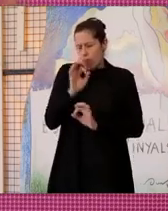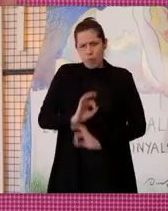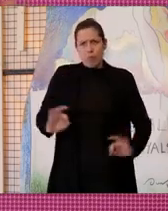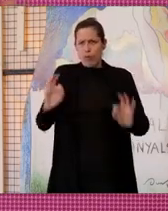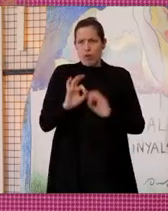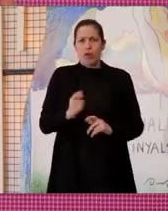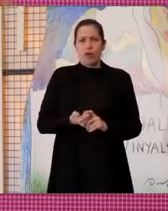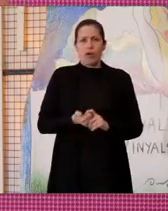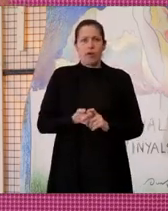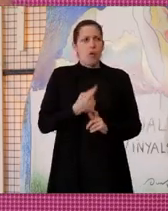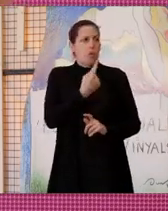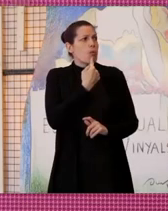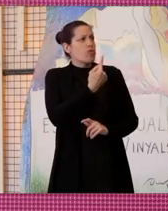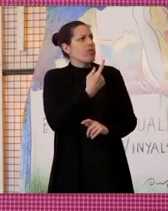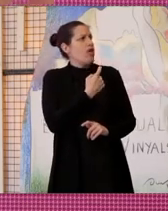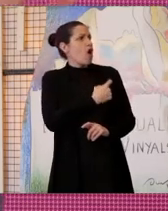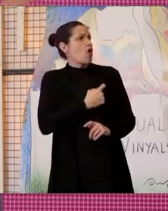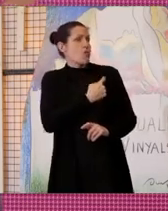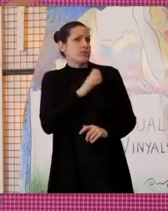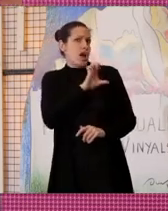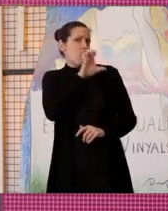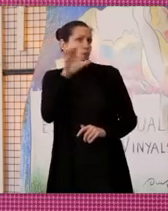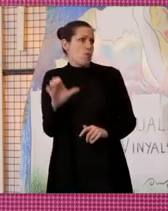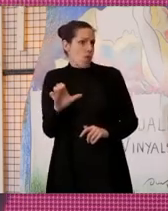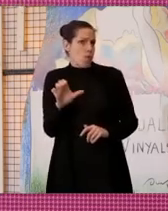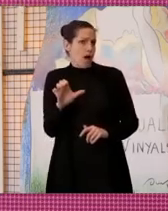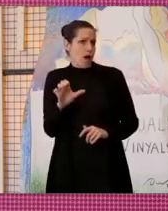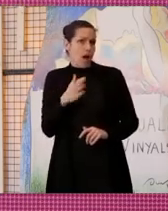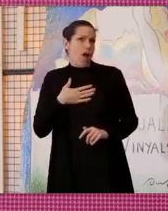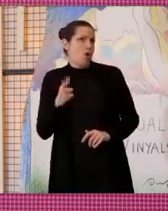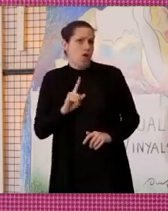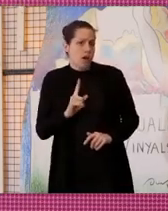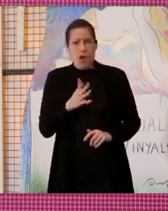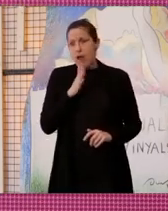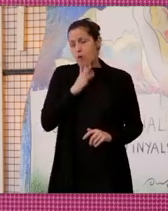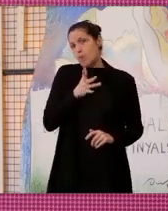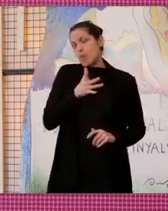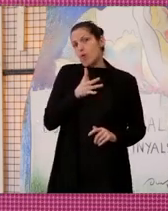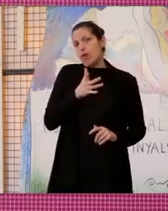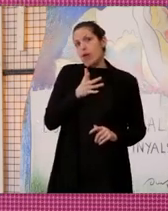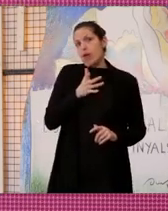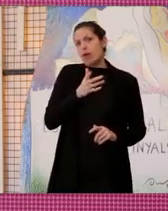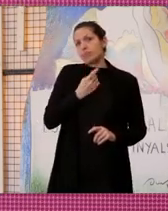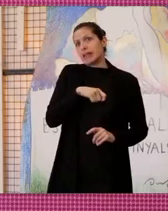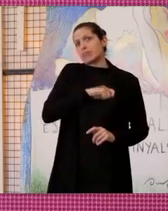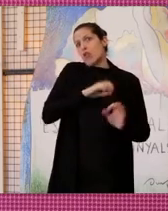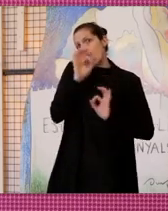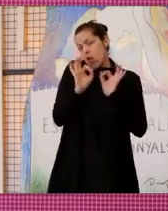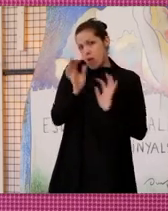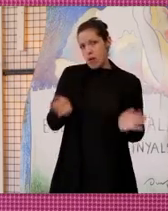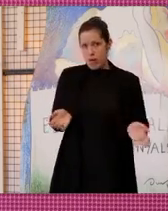comisario europeo Europa porque soy español cuota y en cambio se habla de mujeres Cota es